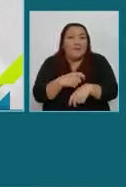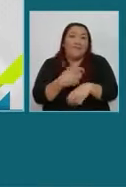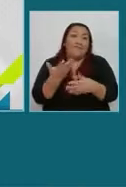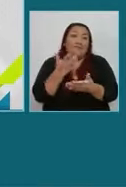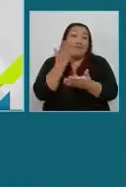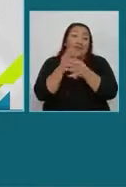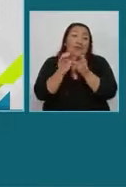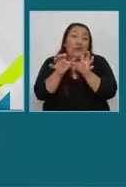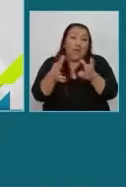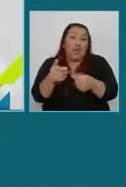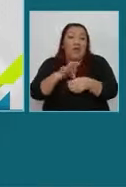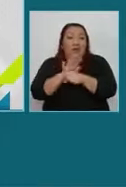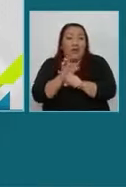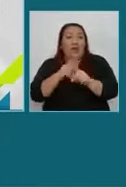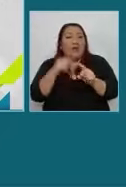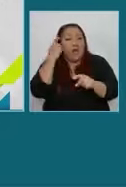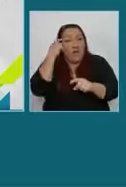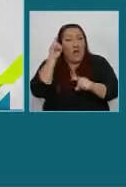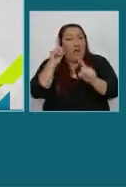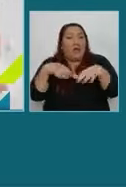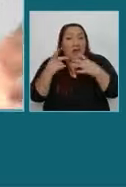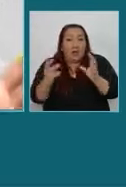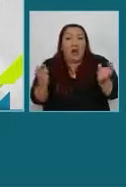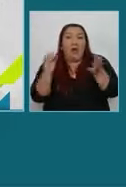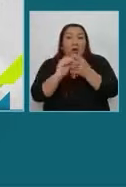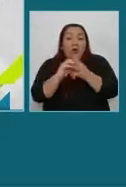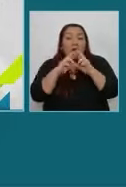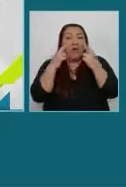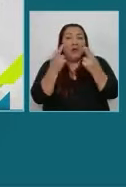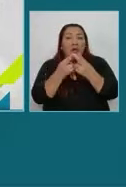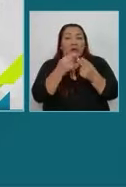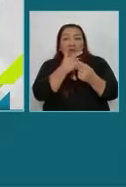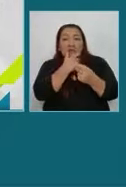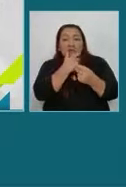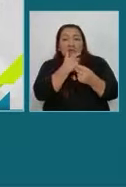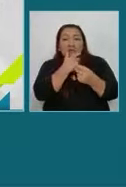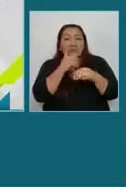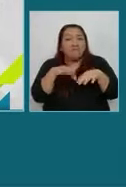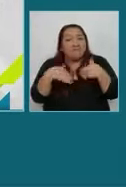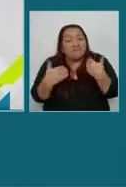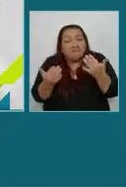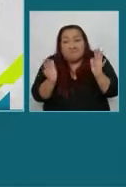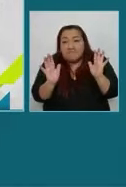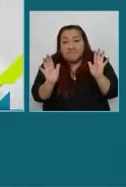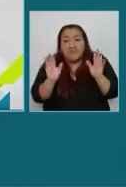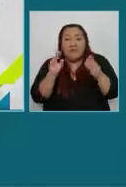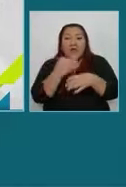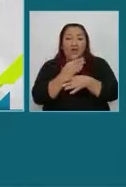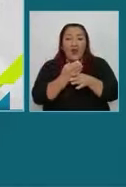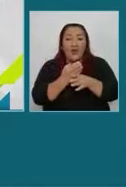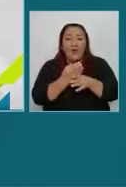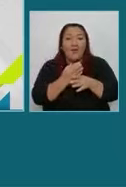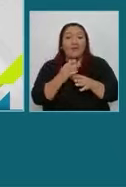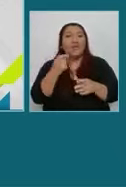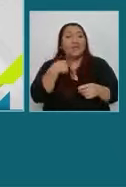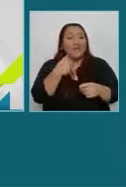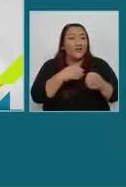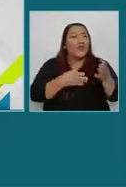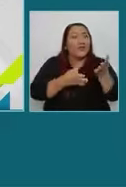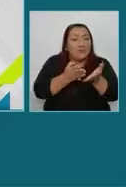la pandemia en realidad, pero yo creo que han abierto una posibilidad que amplía los mecanismos y las herramientas que tenemos